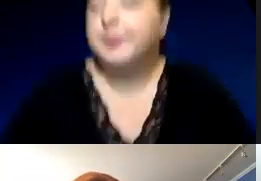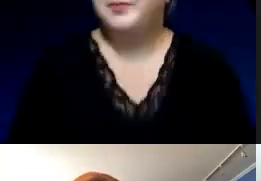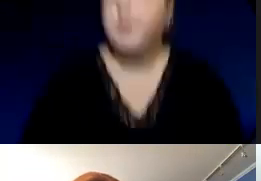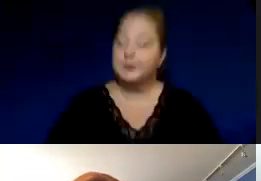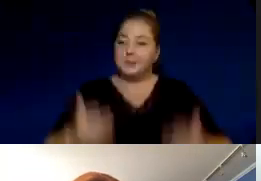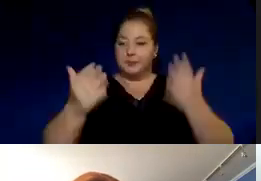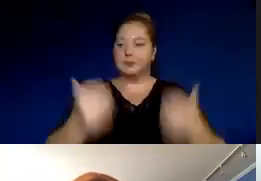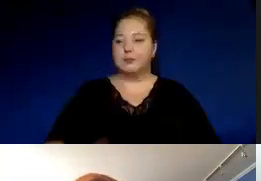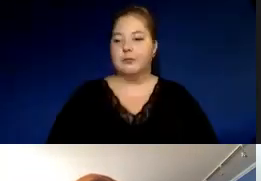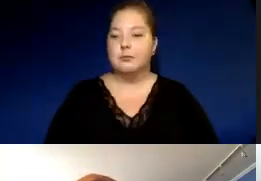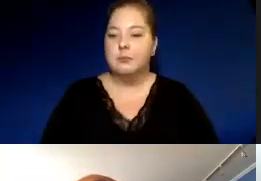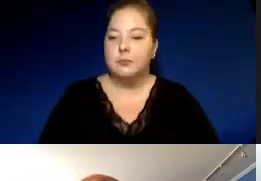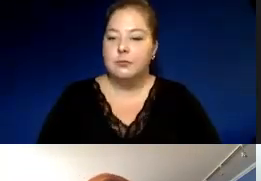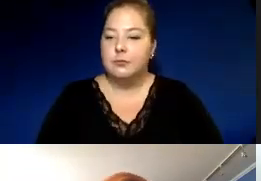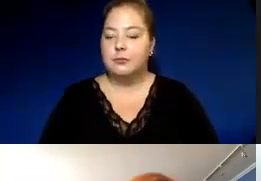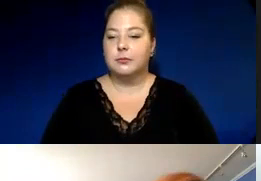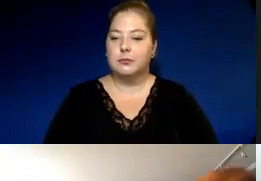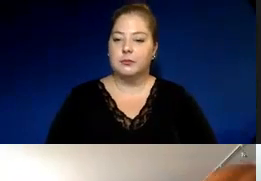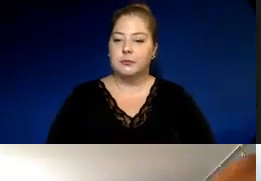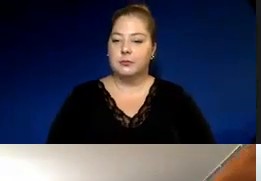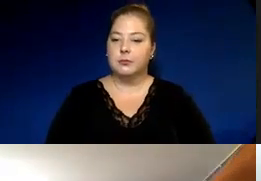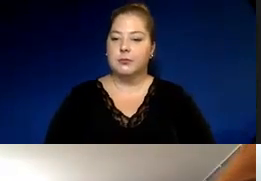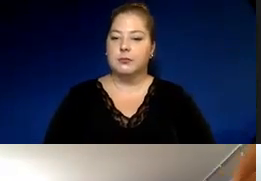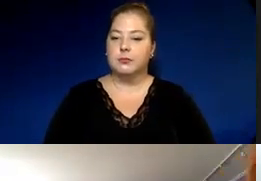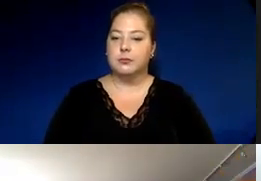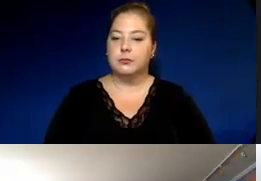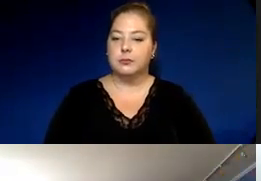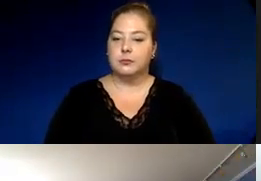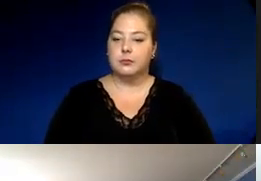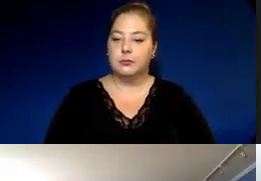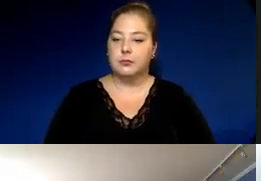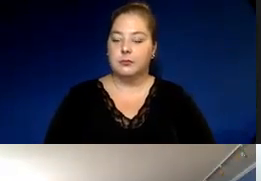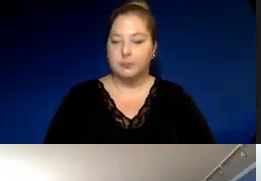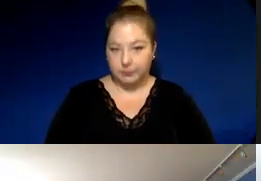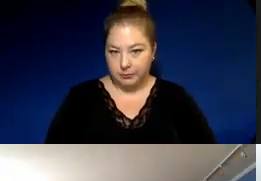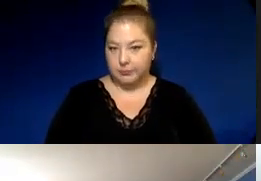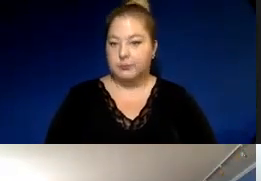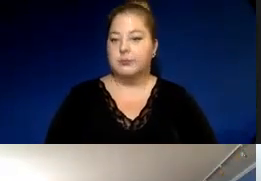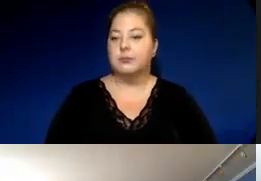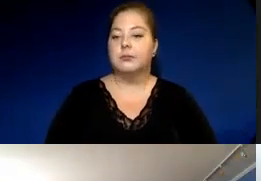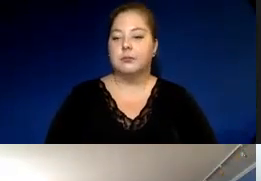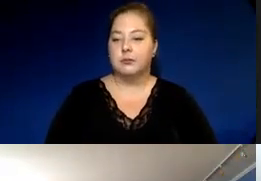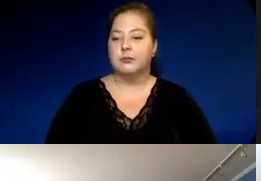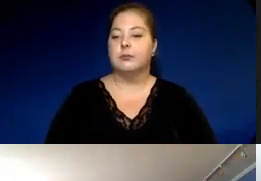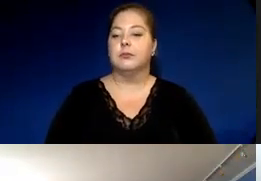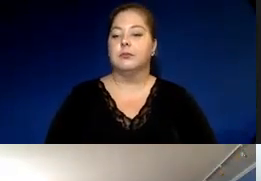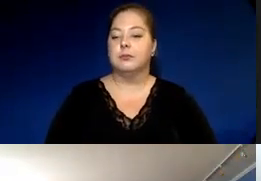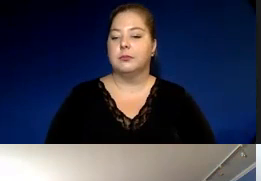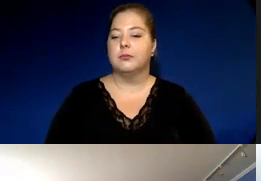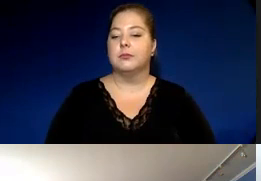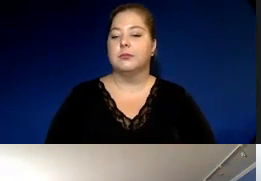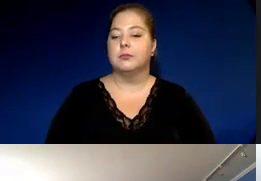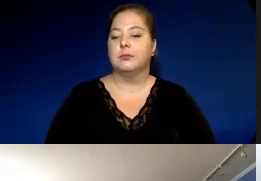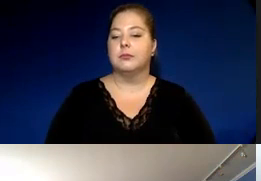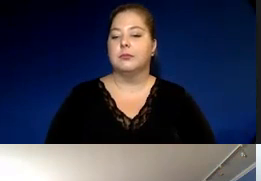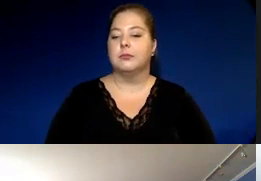par de recordatorios breves. Habrá interpretación en español, tanto como lengua de señas, así que si, un recordatorio, por